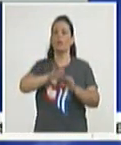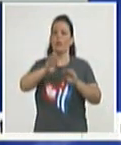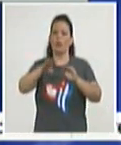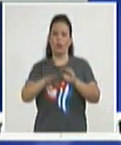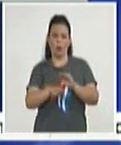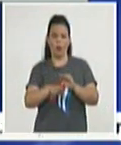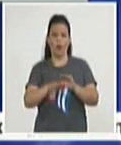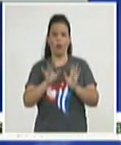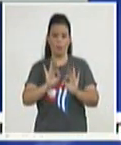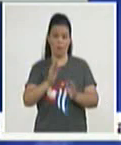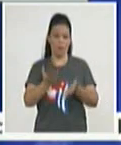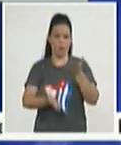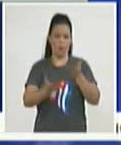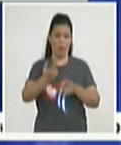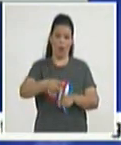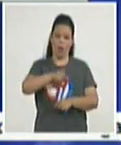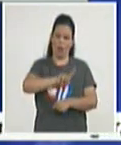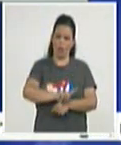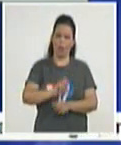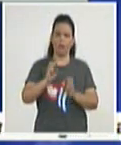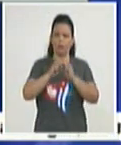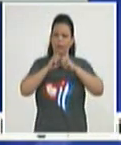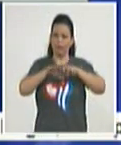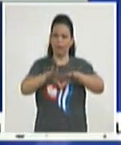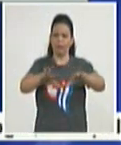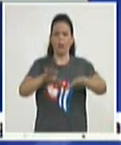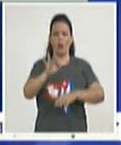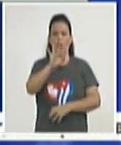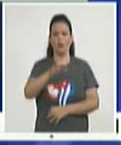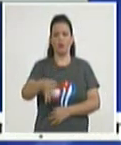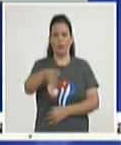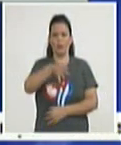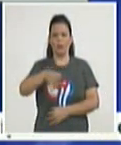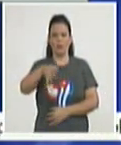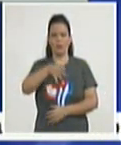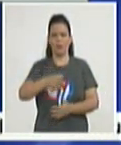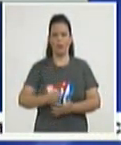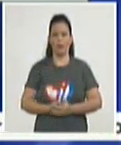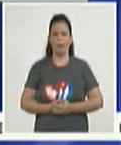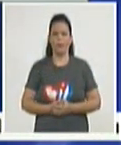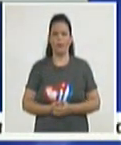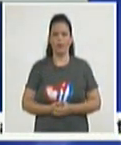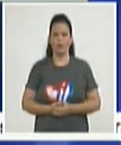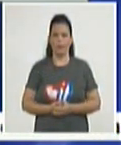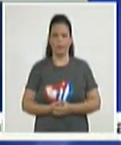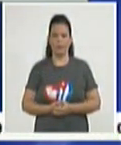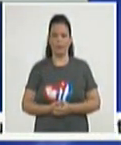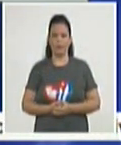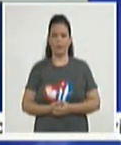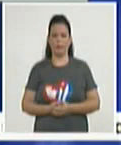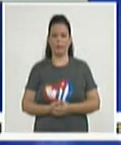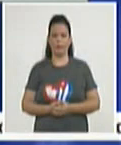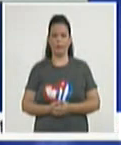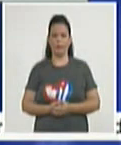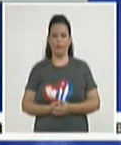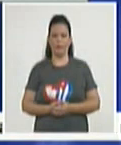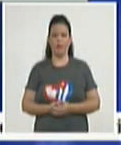con la jornada de ayer y con una transmisión en sus 8 municipios. Trinidad con las mayores cifras de